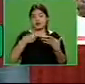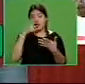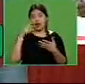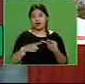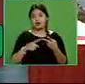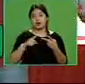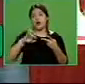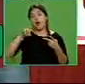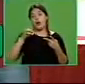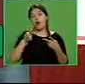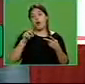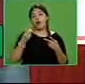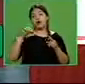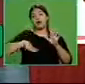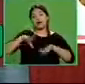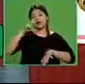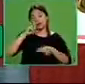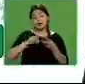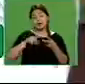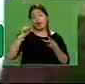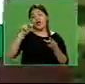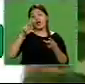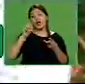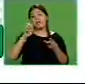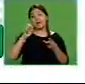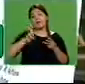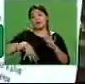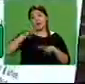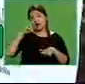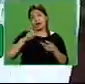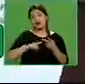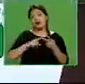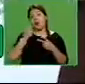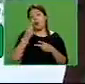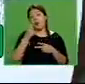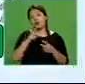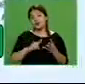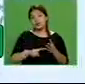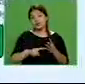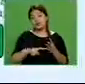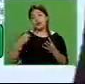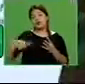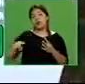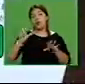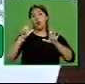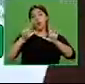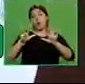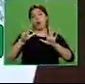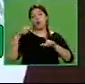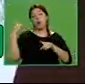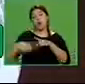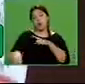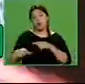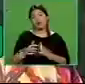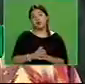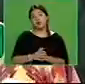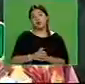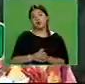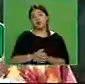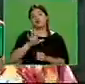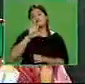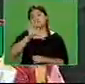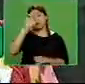mi tocayo, tiene 15 años, Armando 14, Agni 11, Valesca 8 y Luis tiene